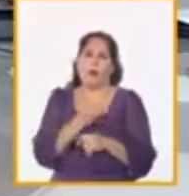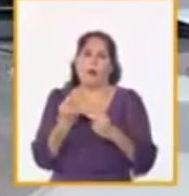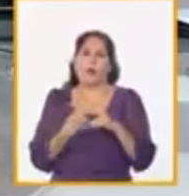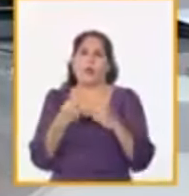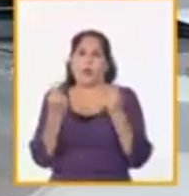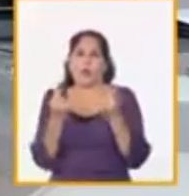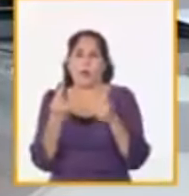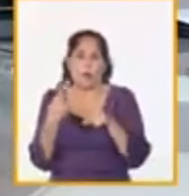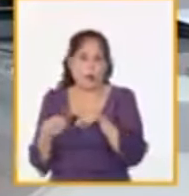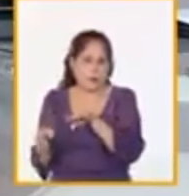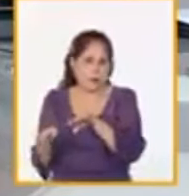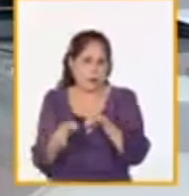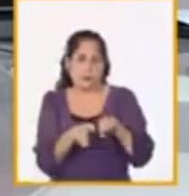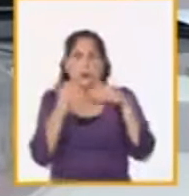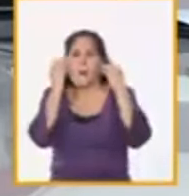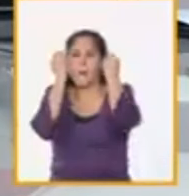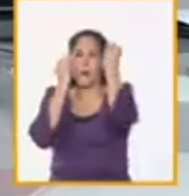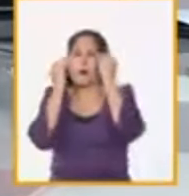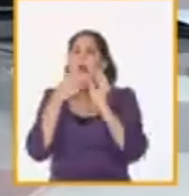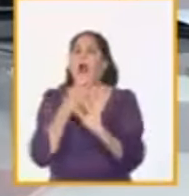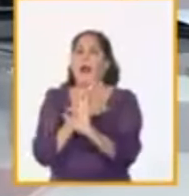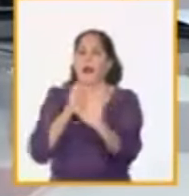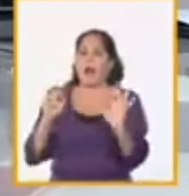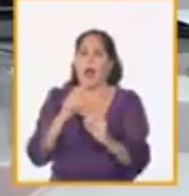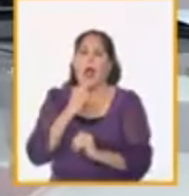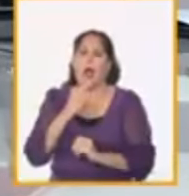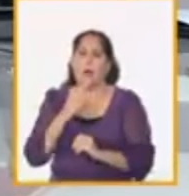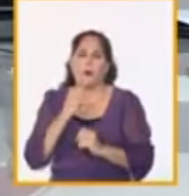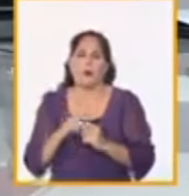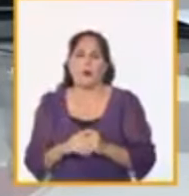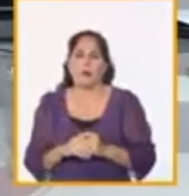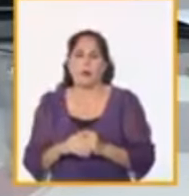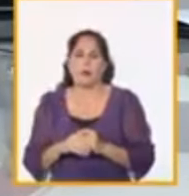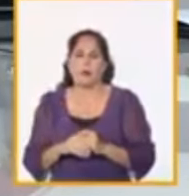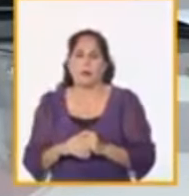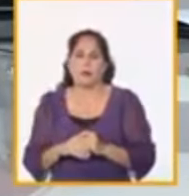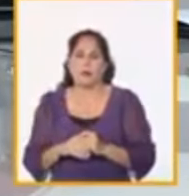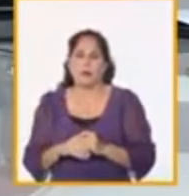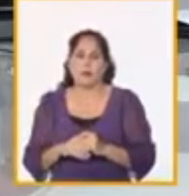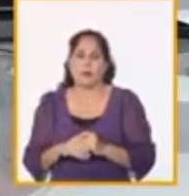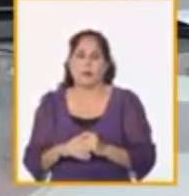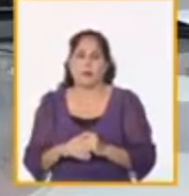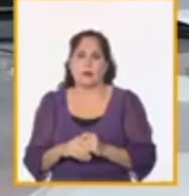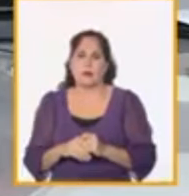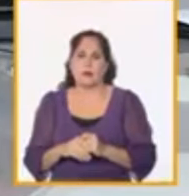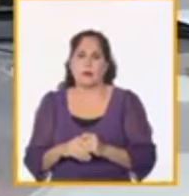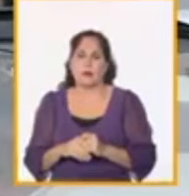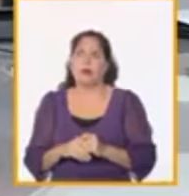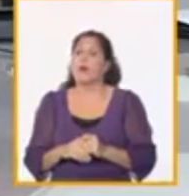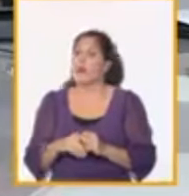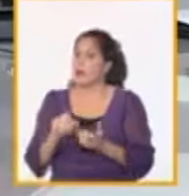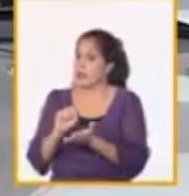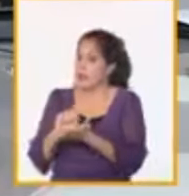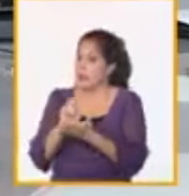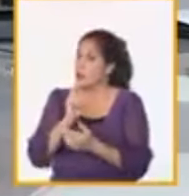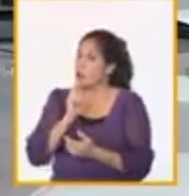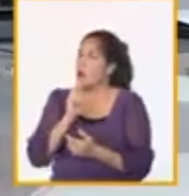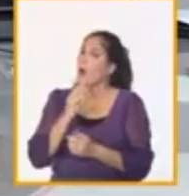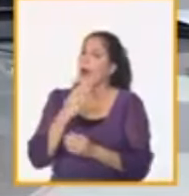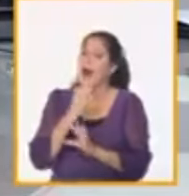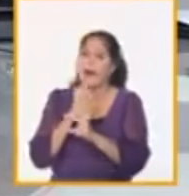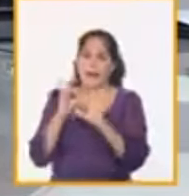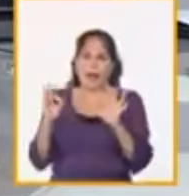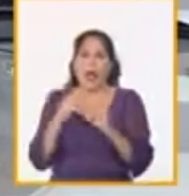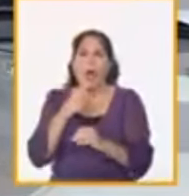preocupaciones, presidente, es el tema de la calidad de esa agua. Sí. Y cómo se sigue trabajando para que no solo haya un servicio, sino que esa agua llegue con